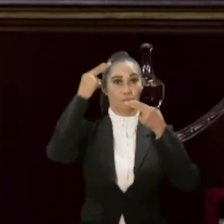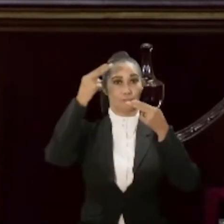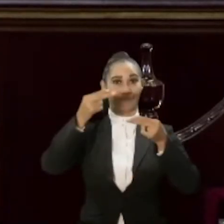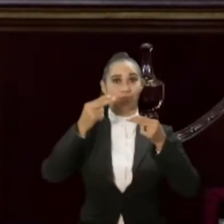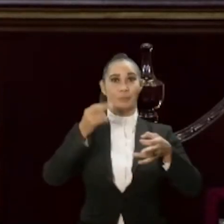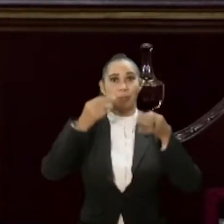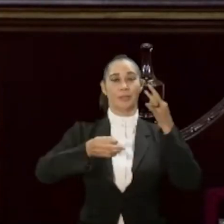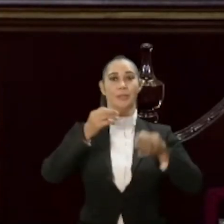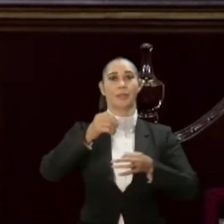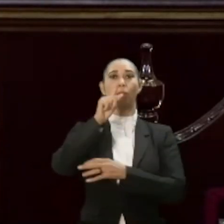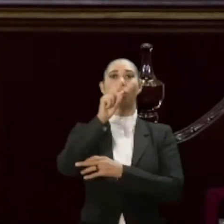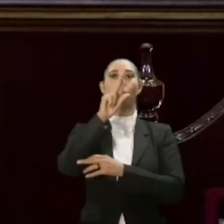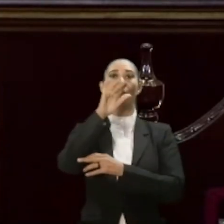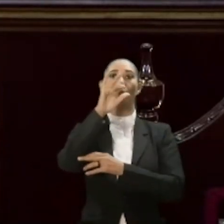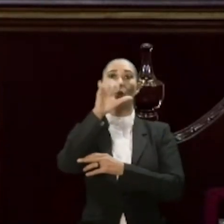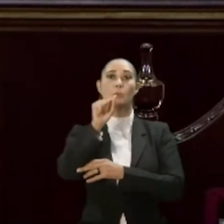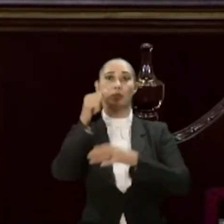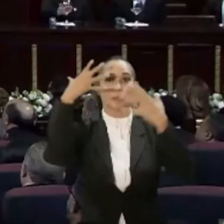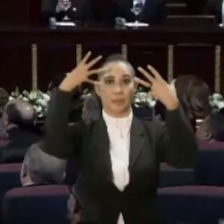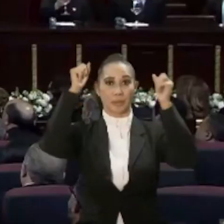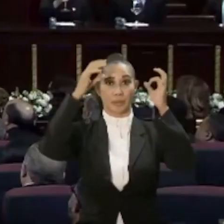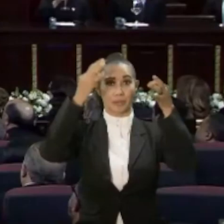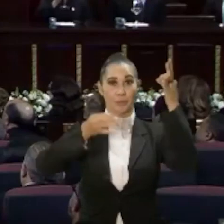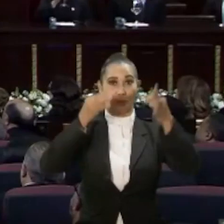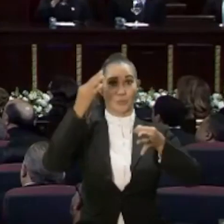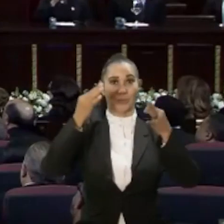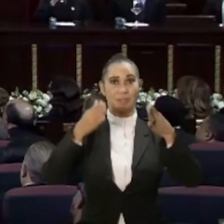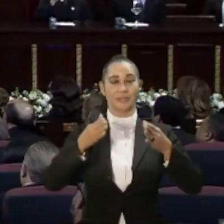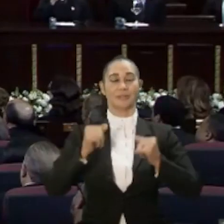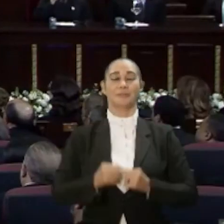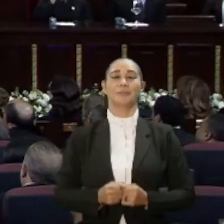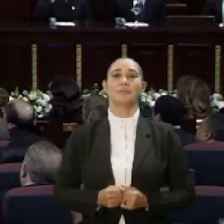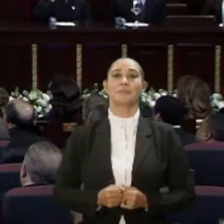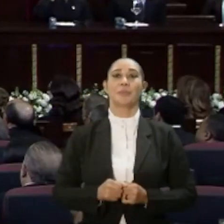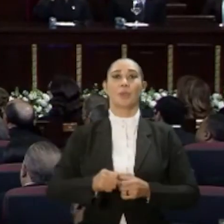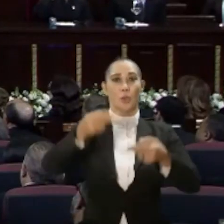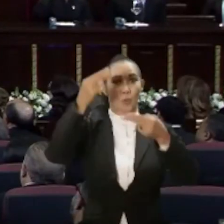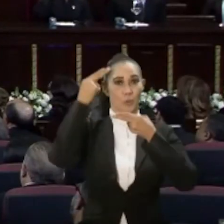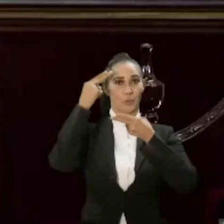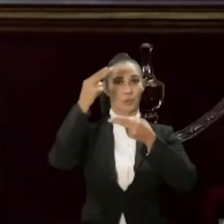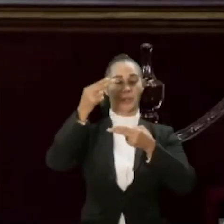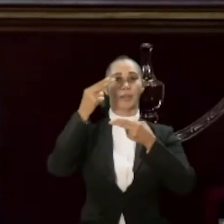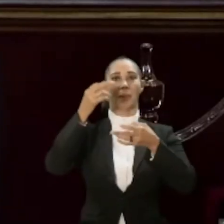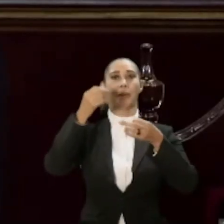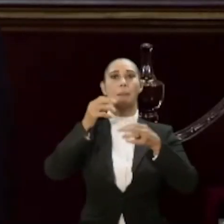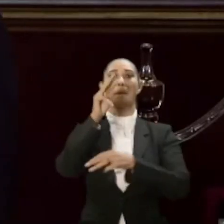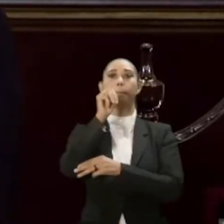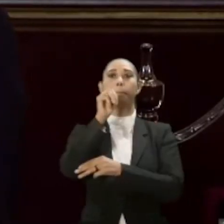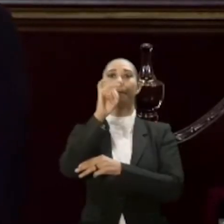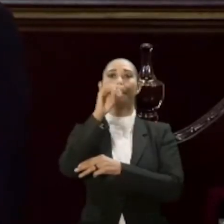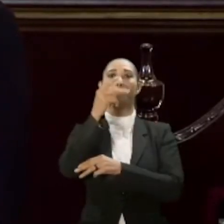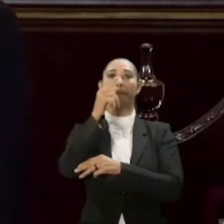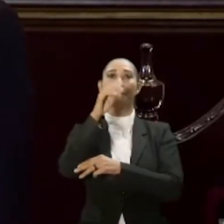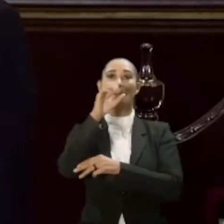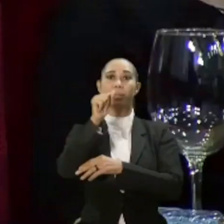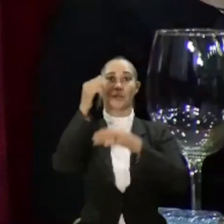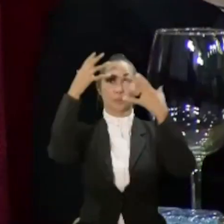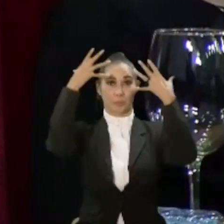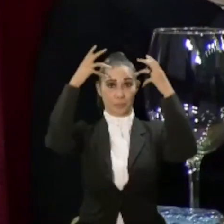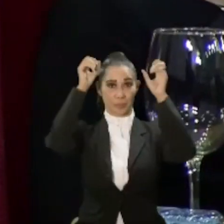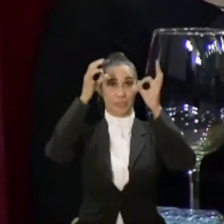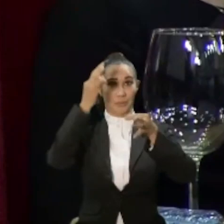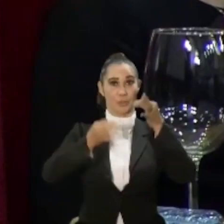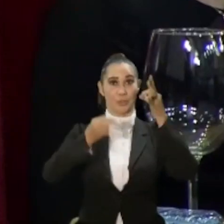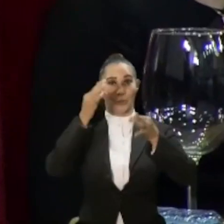magistrado Luis Henry Molina, presidente de la Suprema Corte de Justicia. Honorable magistrado Milton Ray Guevara, presidente del